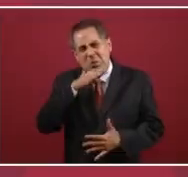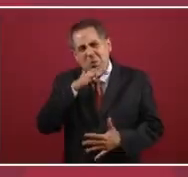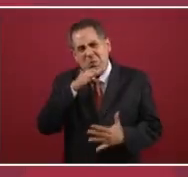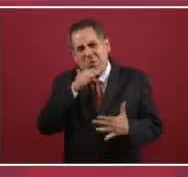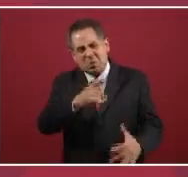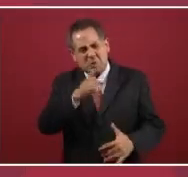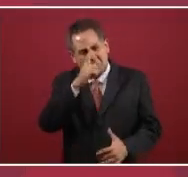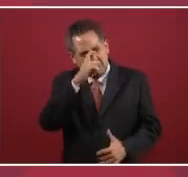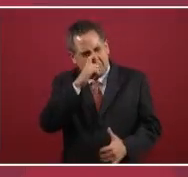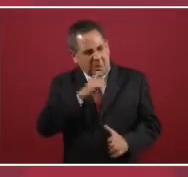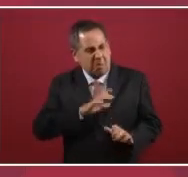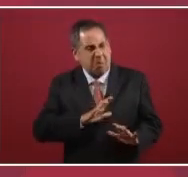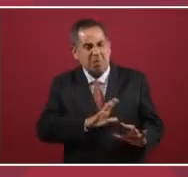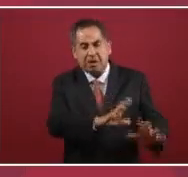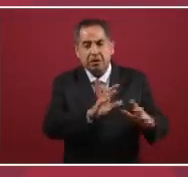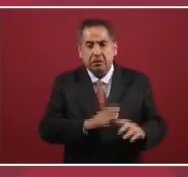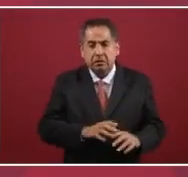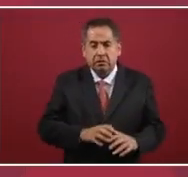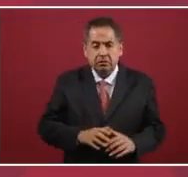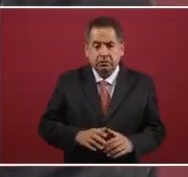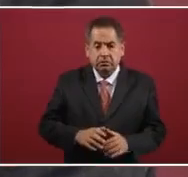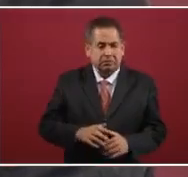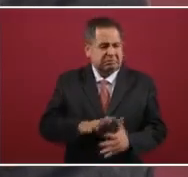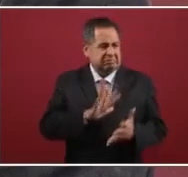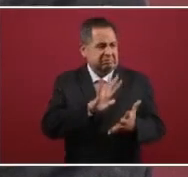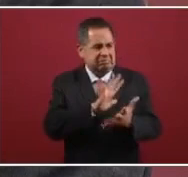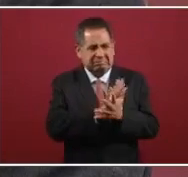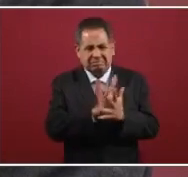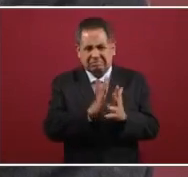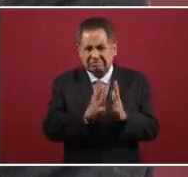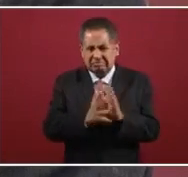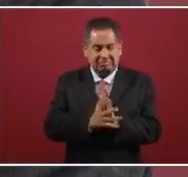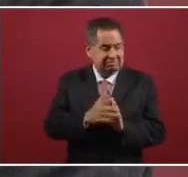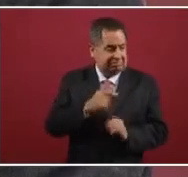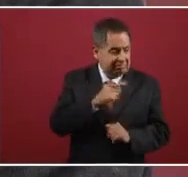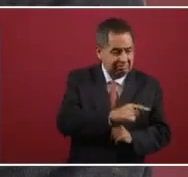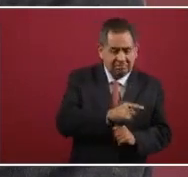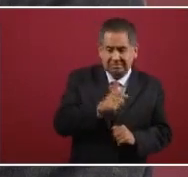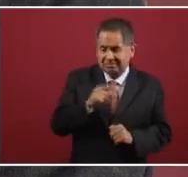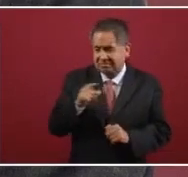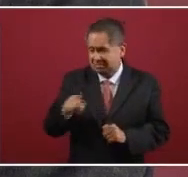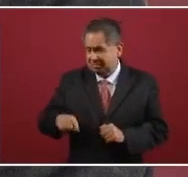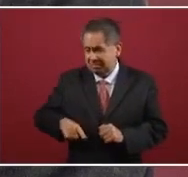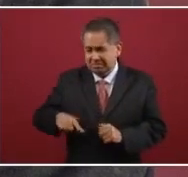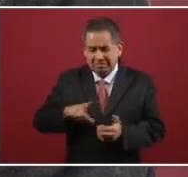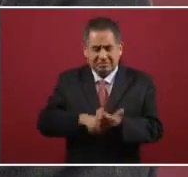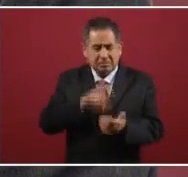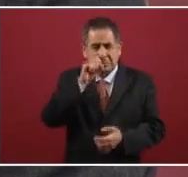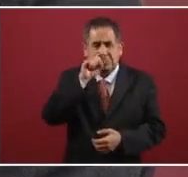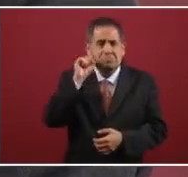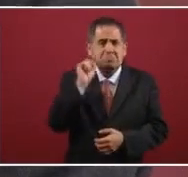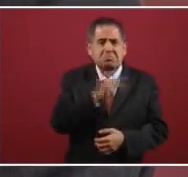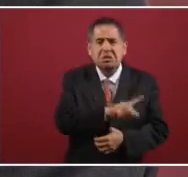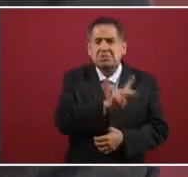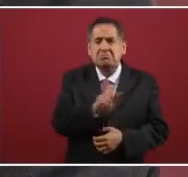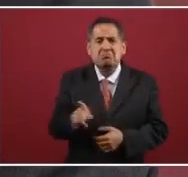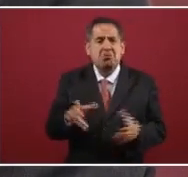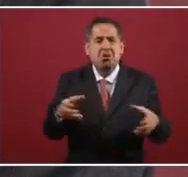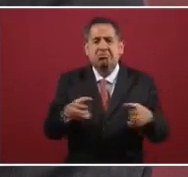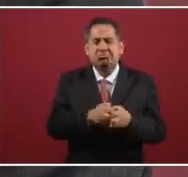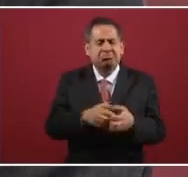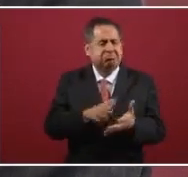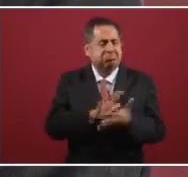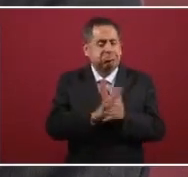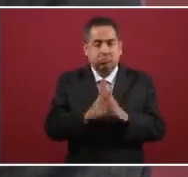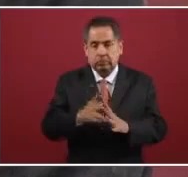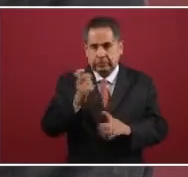No había fronteras entre delincuencia y autoridades. Y es un proceso de